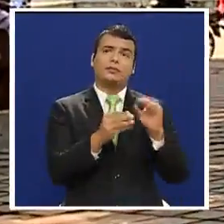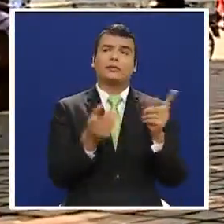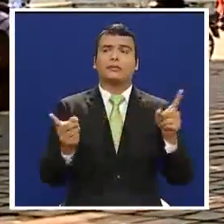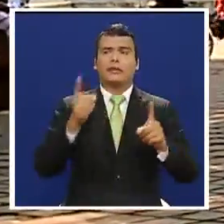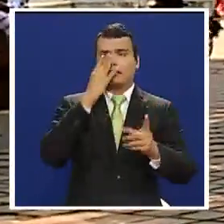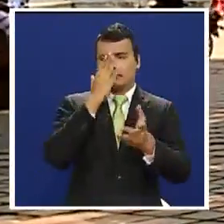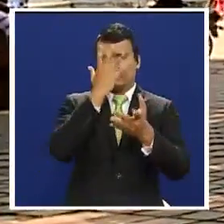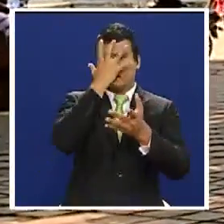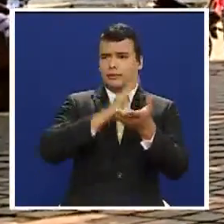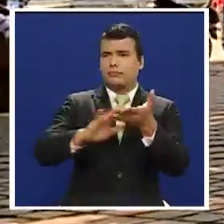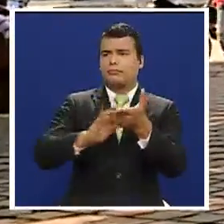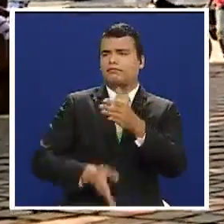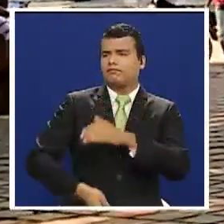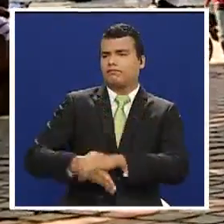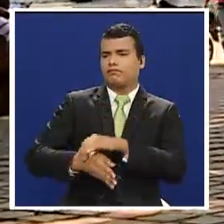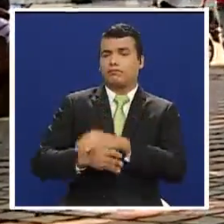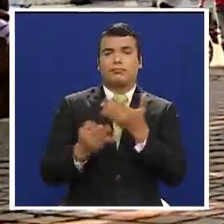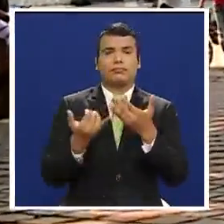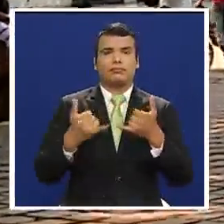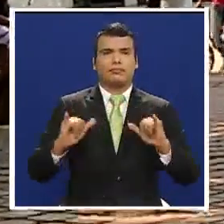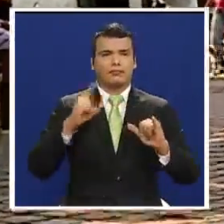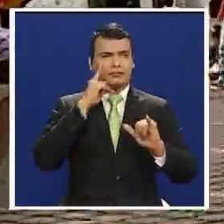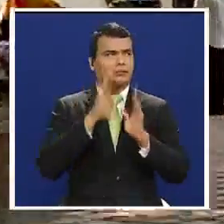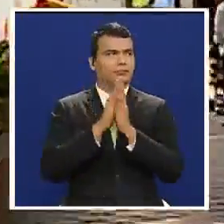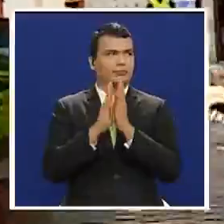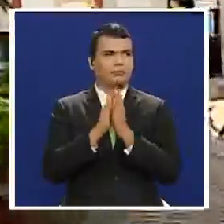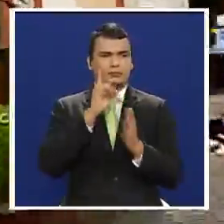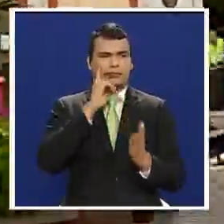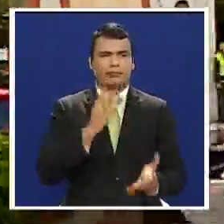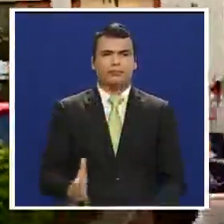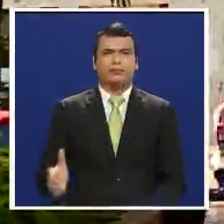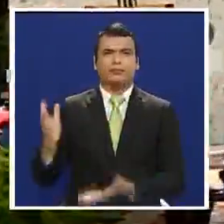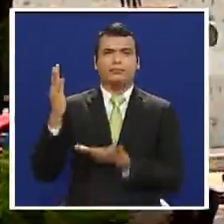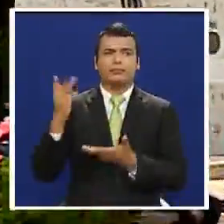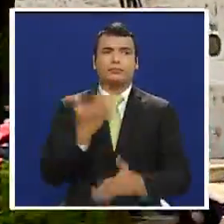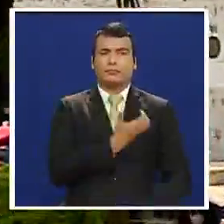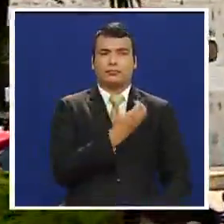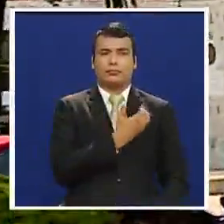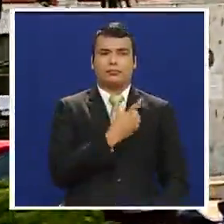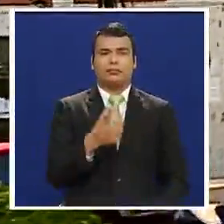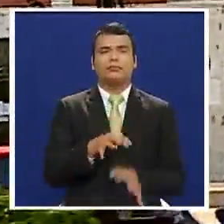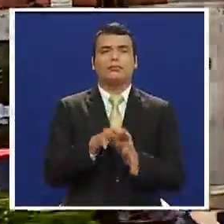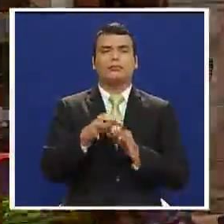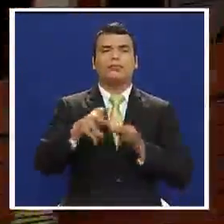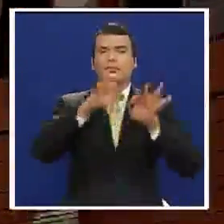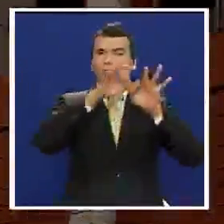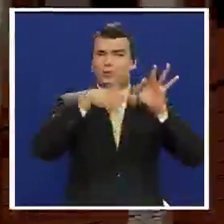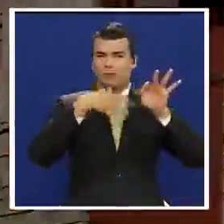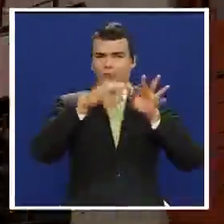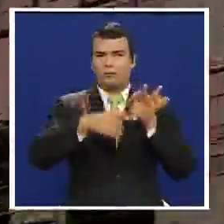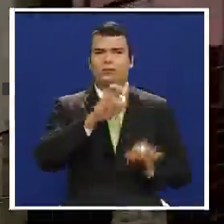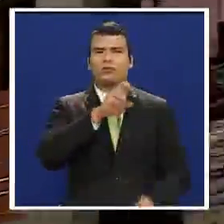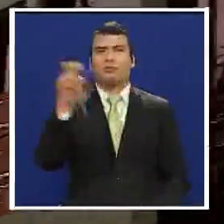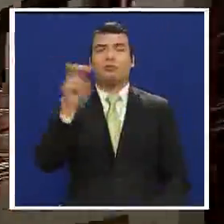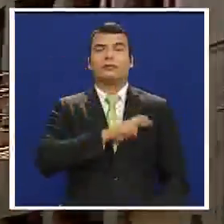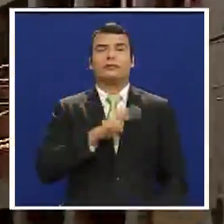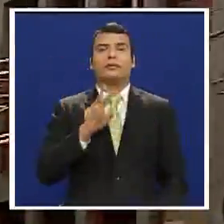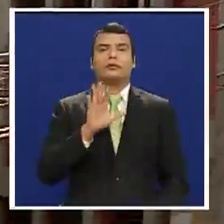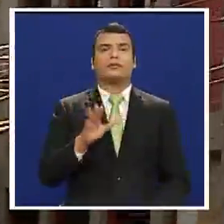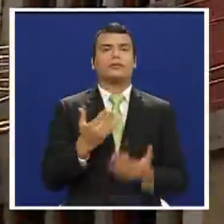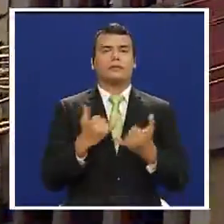de 5 largas décadas, pues mis padres y nosotros que la continuamos, de trabajo, de desarrollo, generación de empleo,